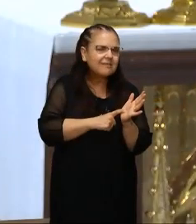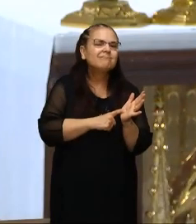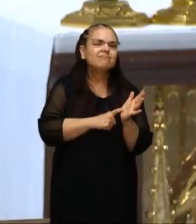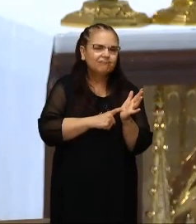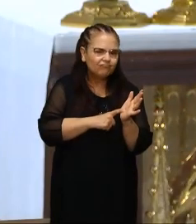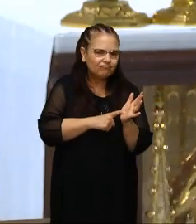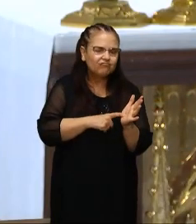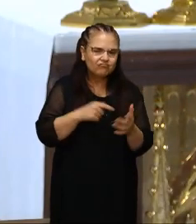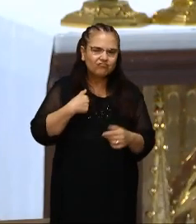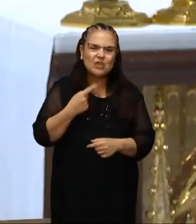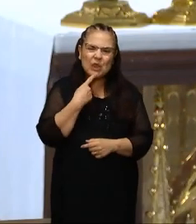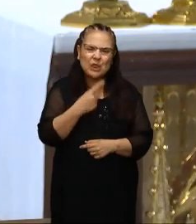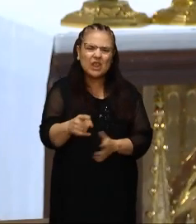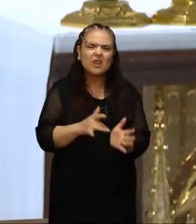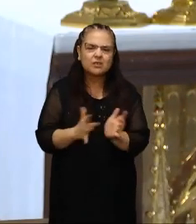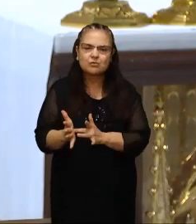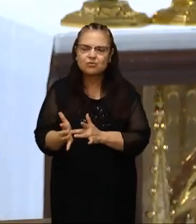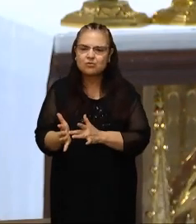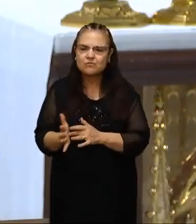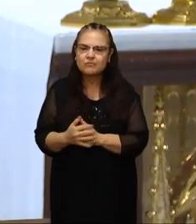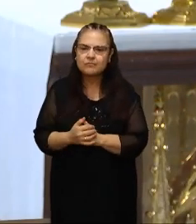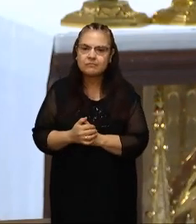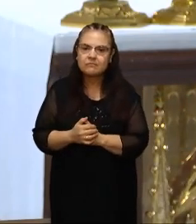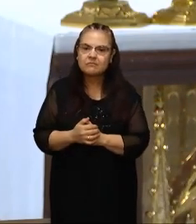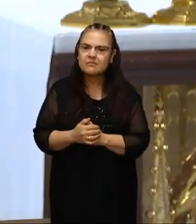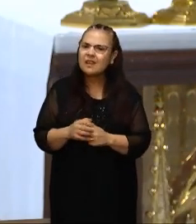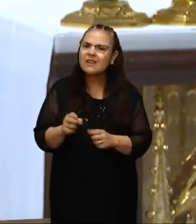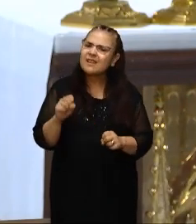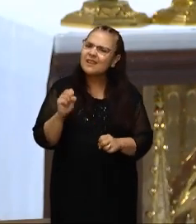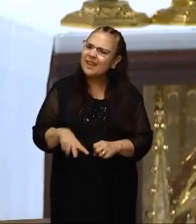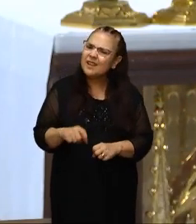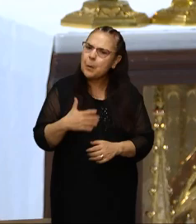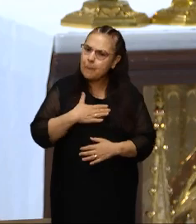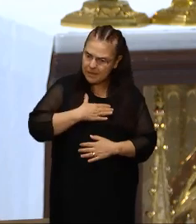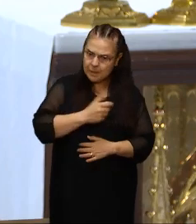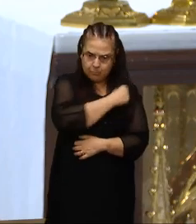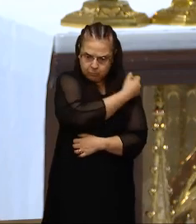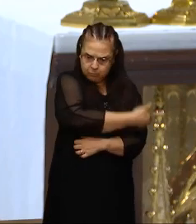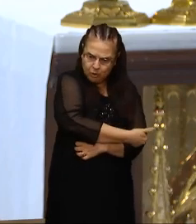justificarse, dijo a Jesús: ¿Y quién es mi prójimo?